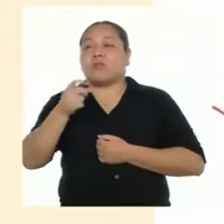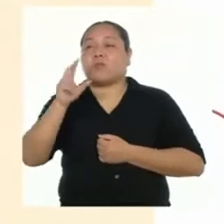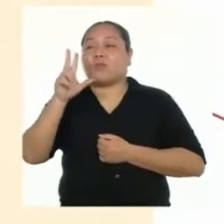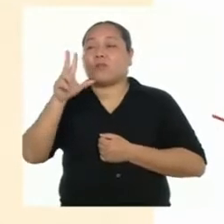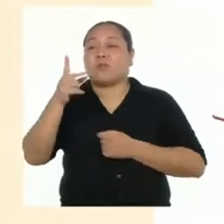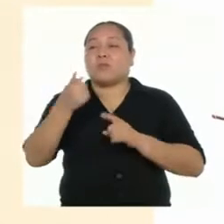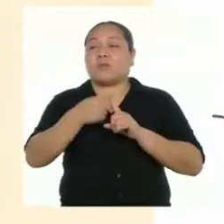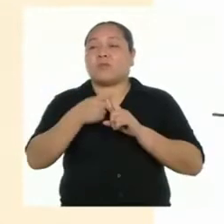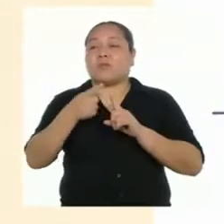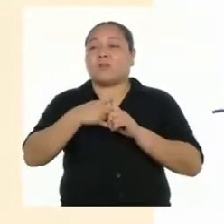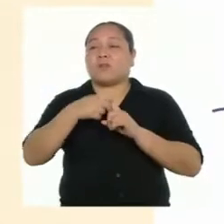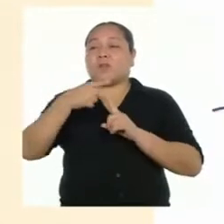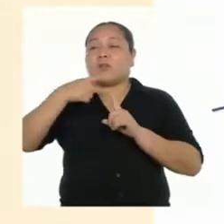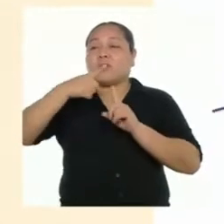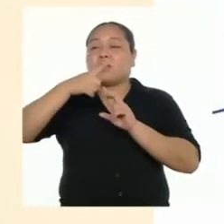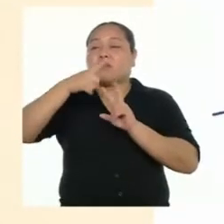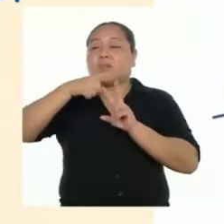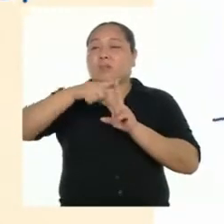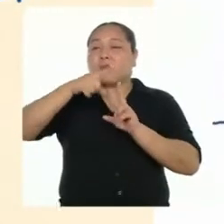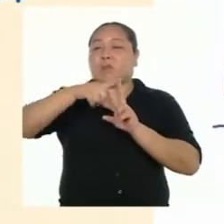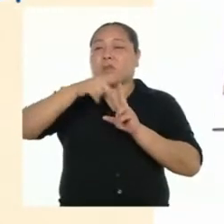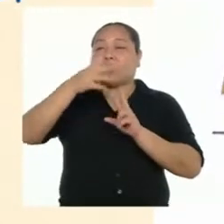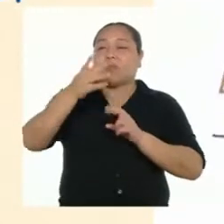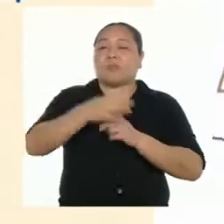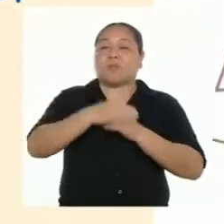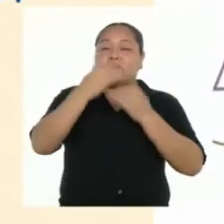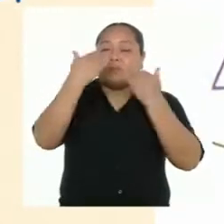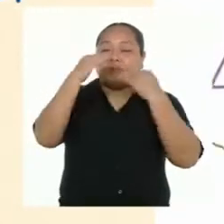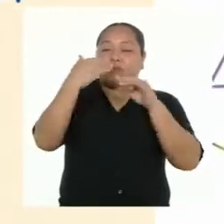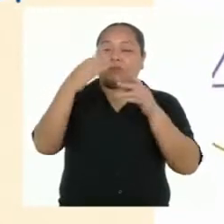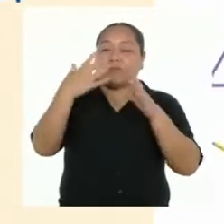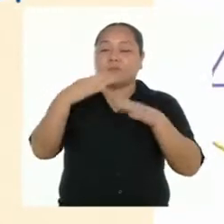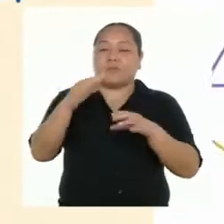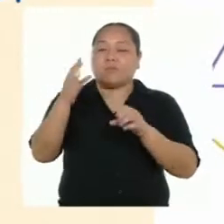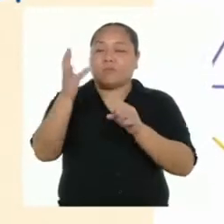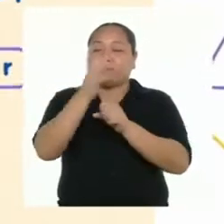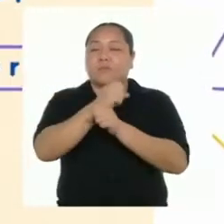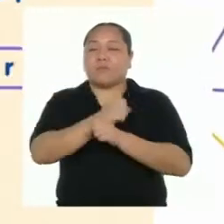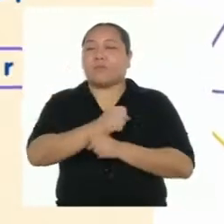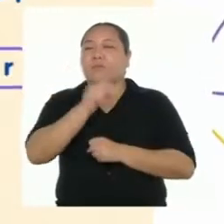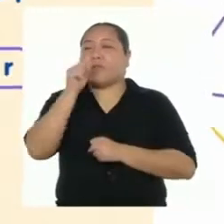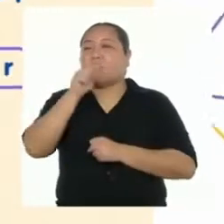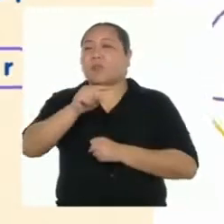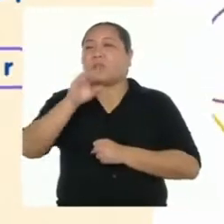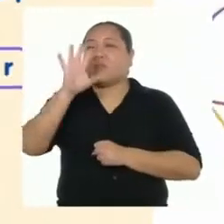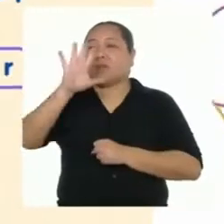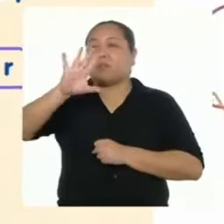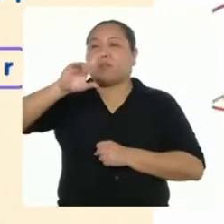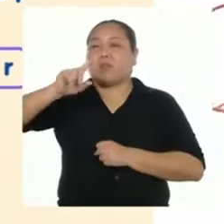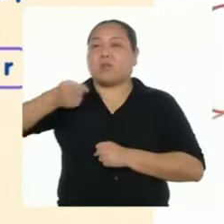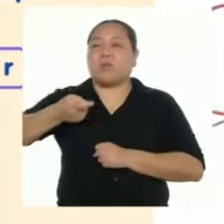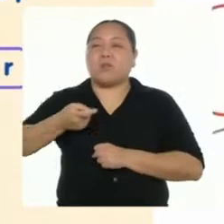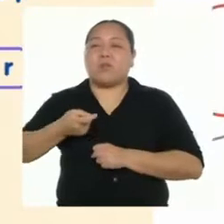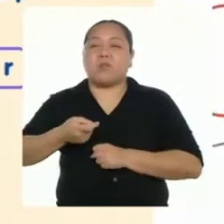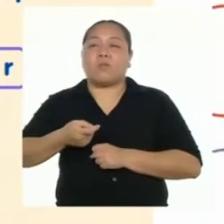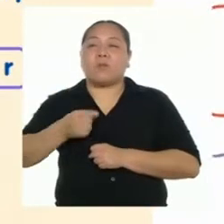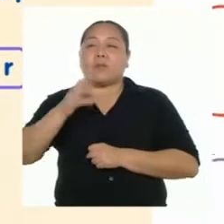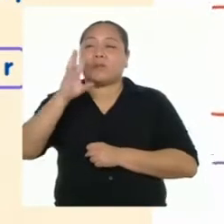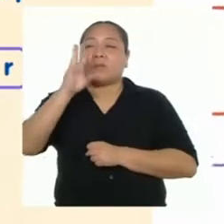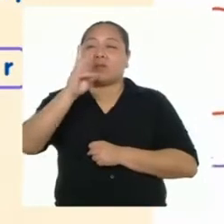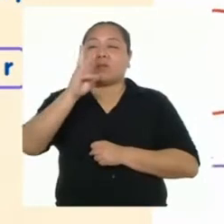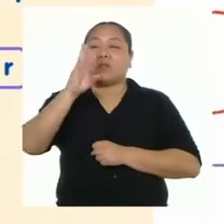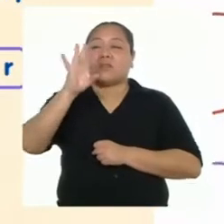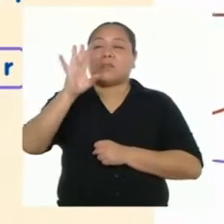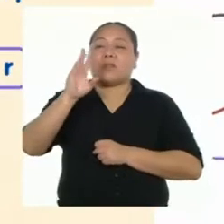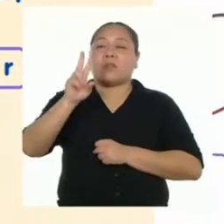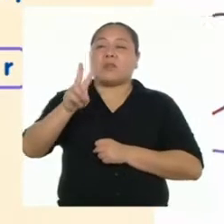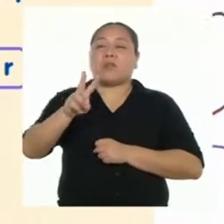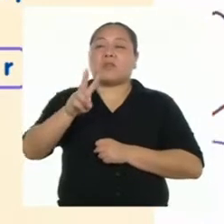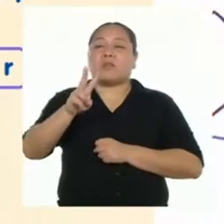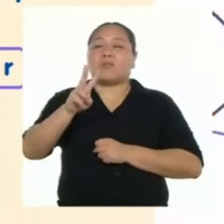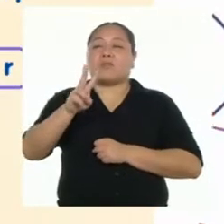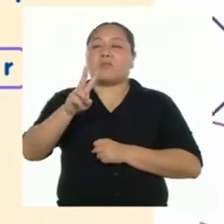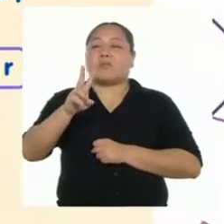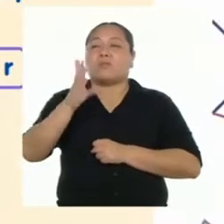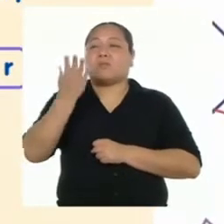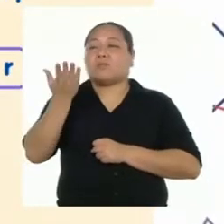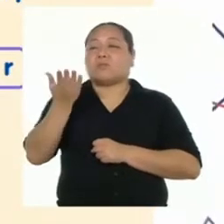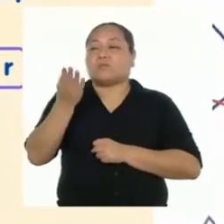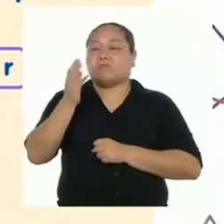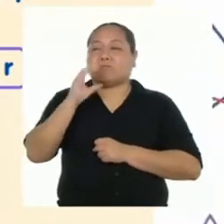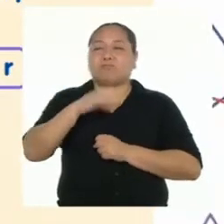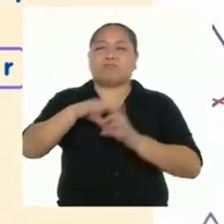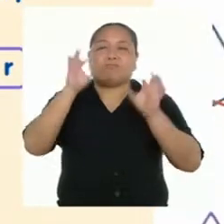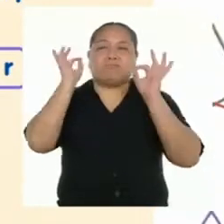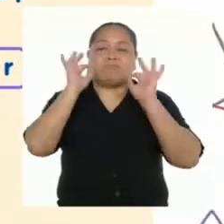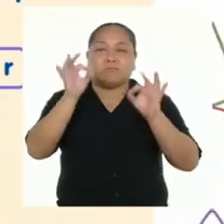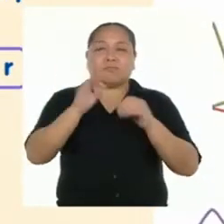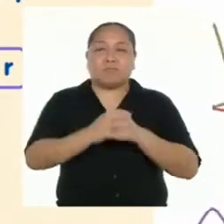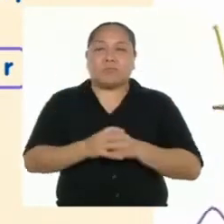por el radio. Haciendo las operaciones que corresponden, el radio final sería de 5,62 centímetros.